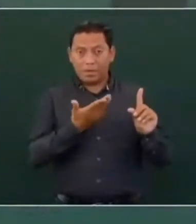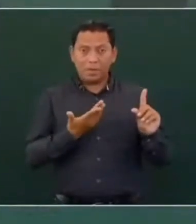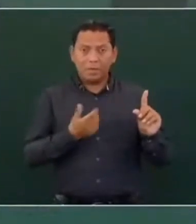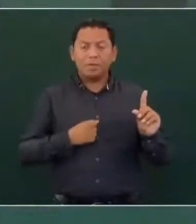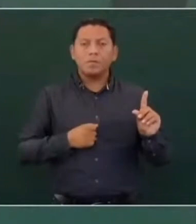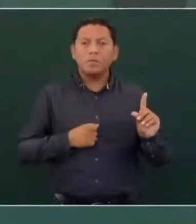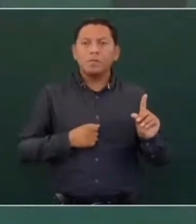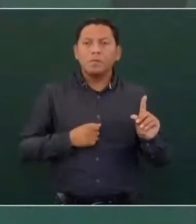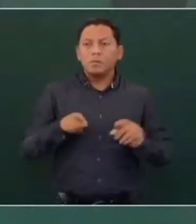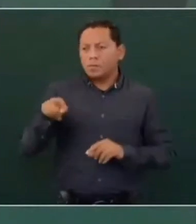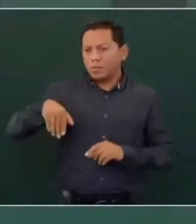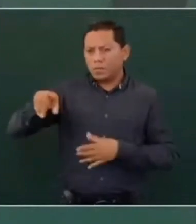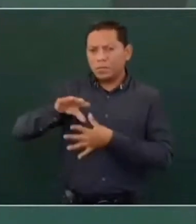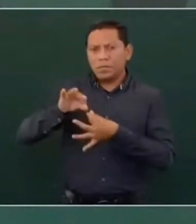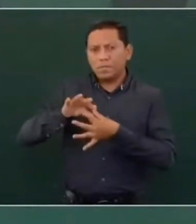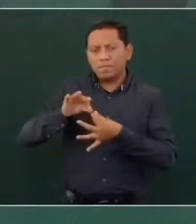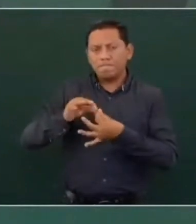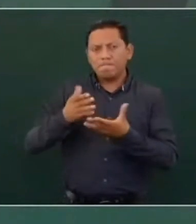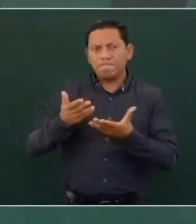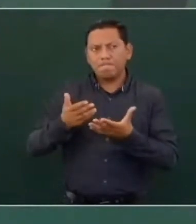es una